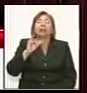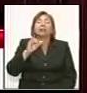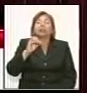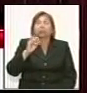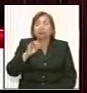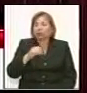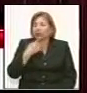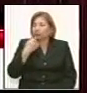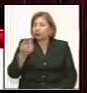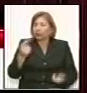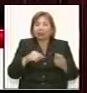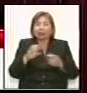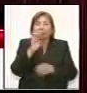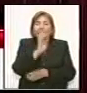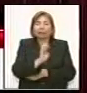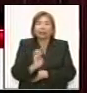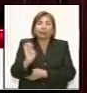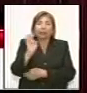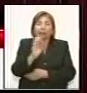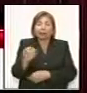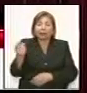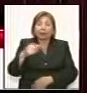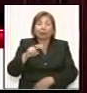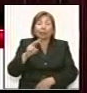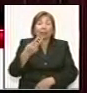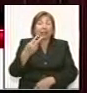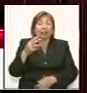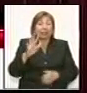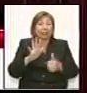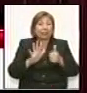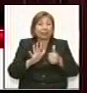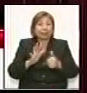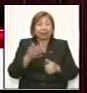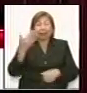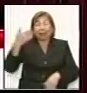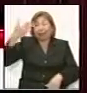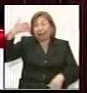de la llegada de los europeos, de los españoles en el siglo XVI,